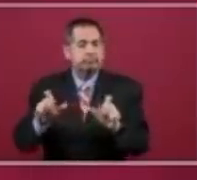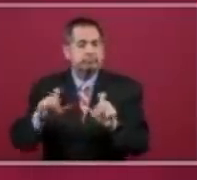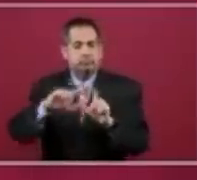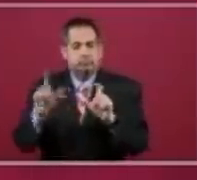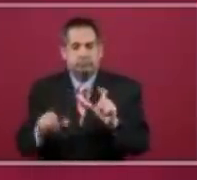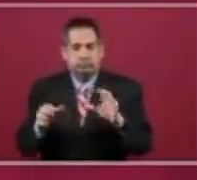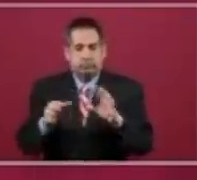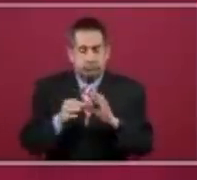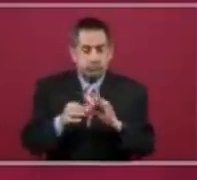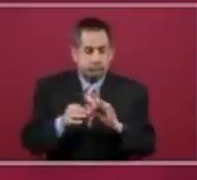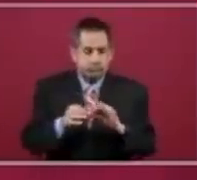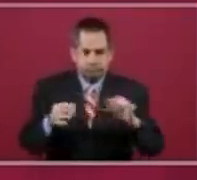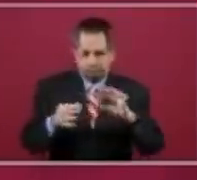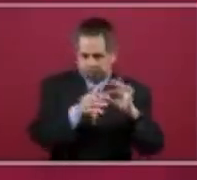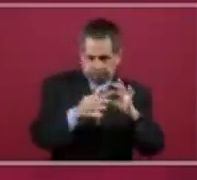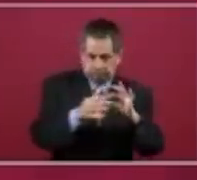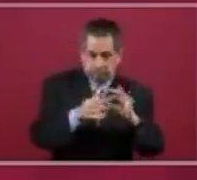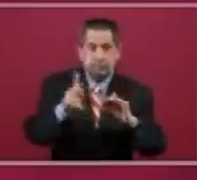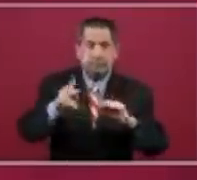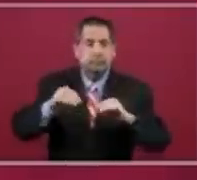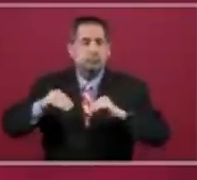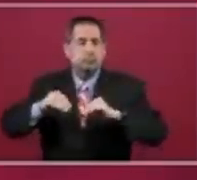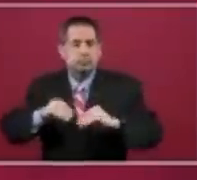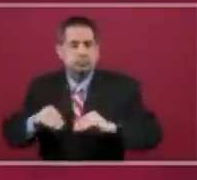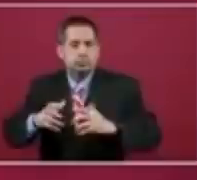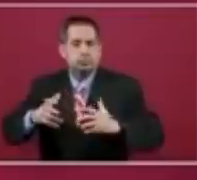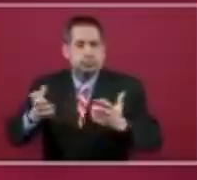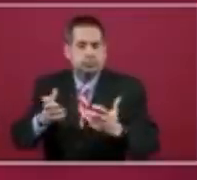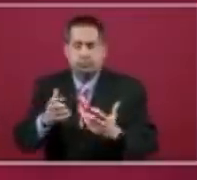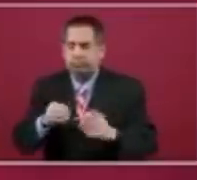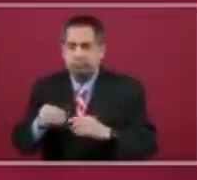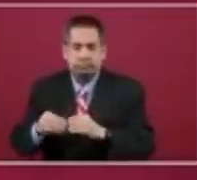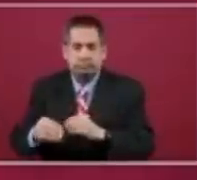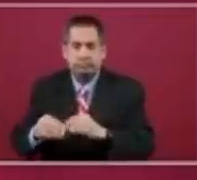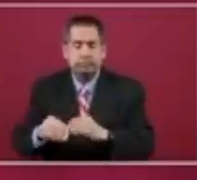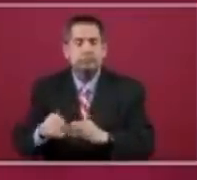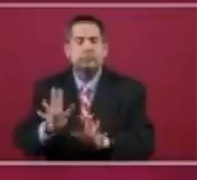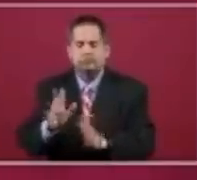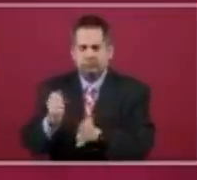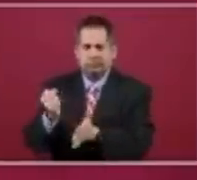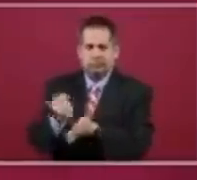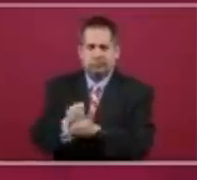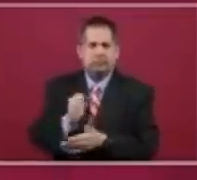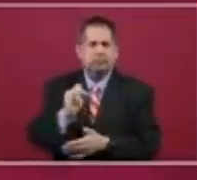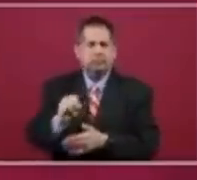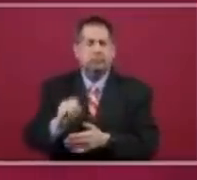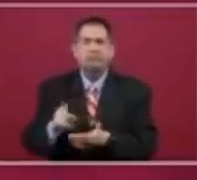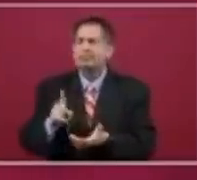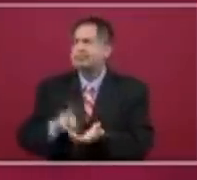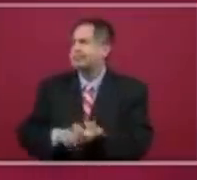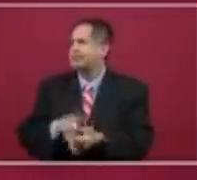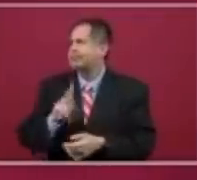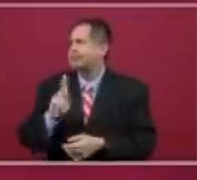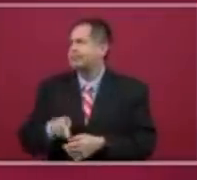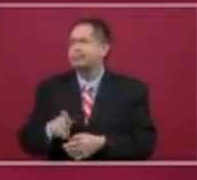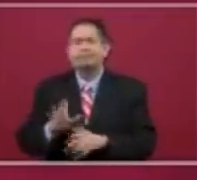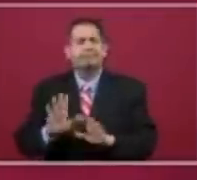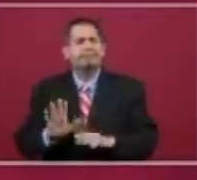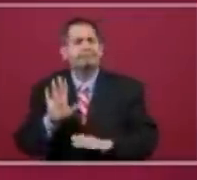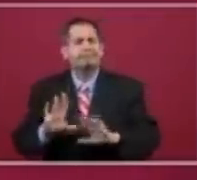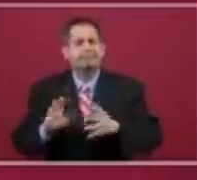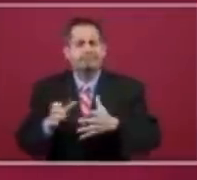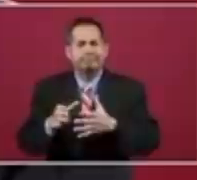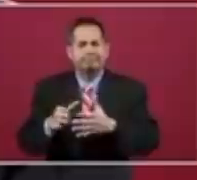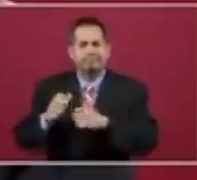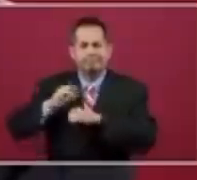pero en lo operativo se aprueba que haya una especie de